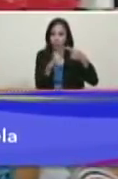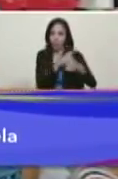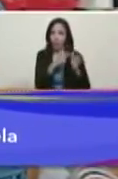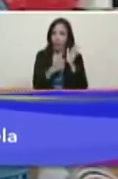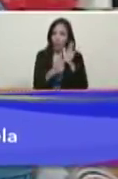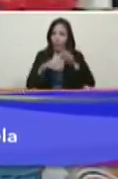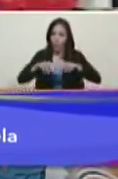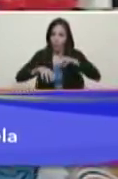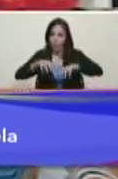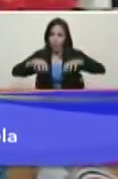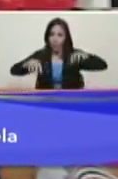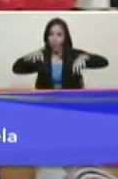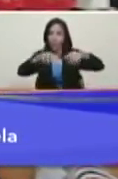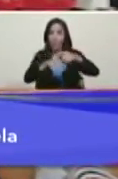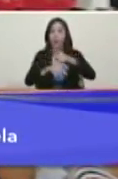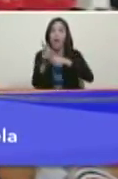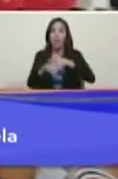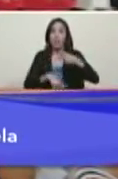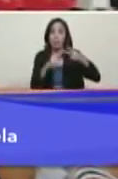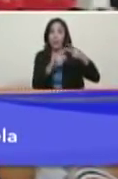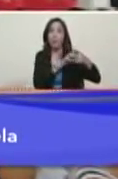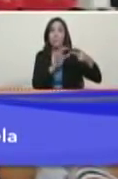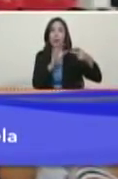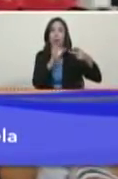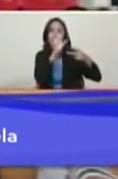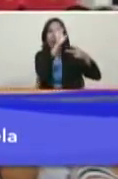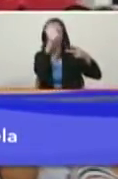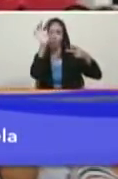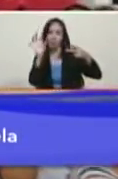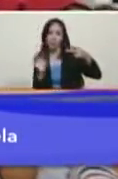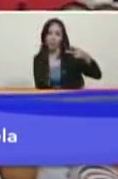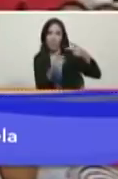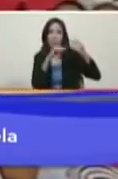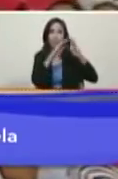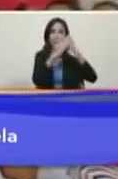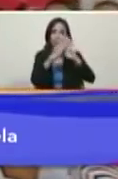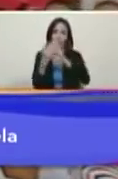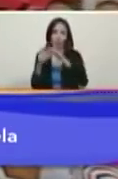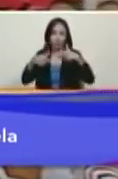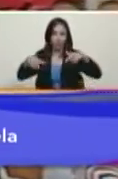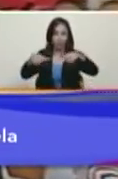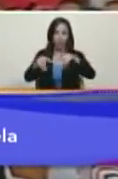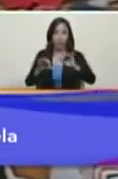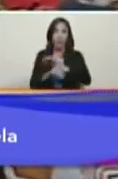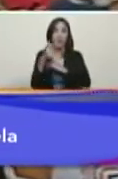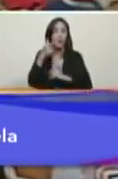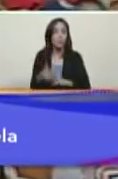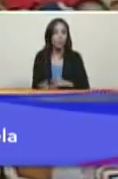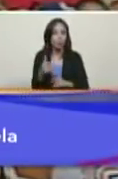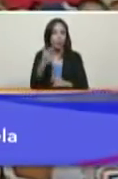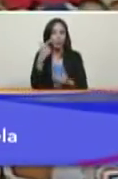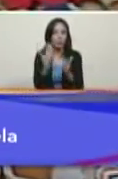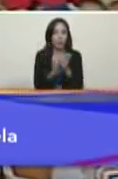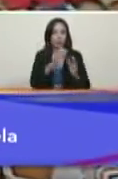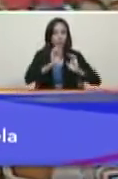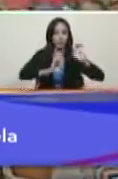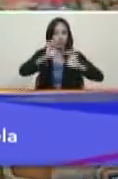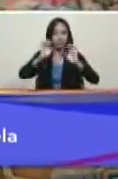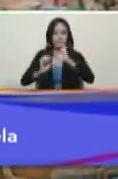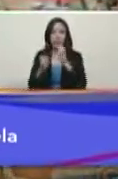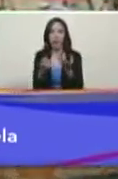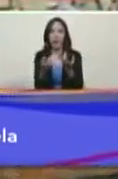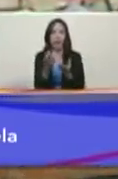está también todo el mapa de la comunidad, que es determinante porque ayuda a valorar en el territorio la